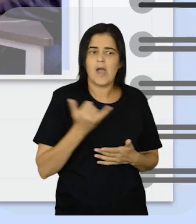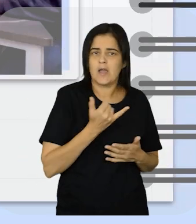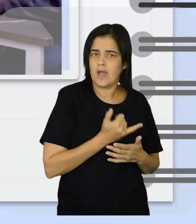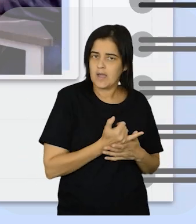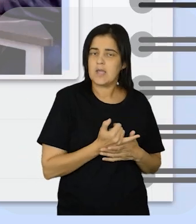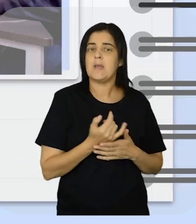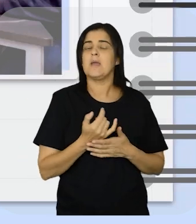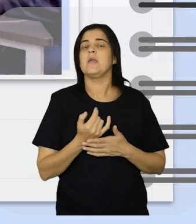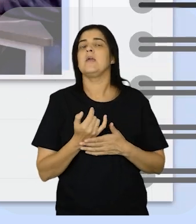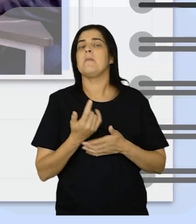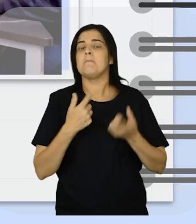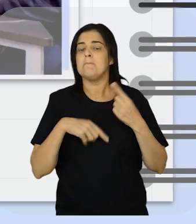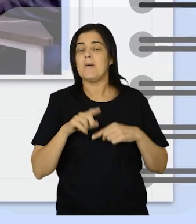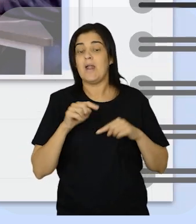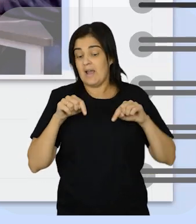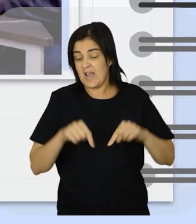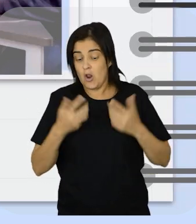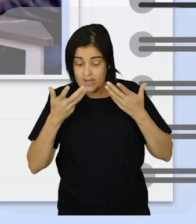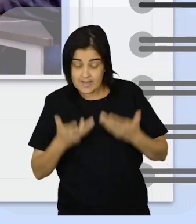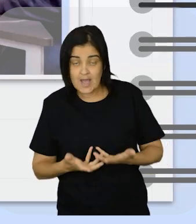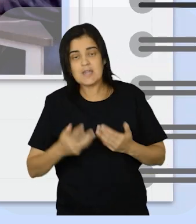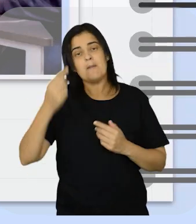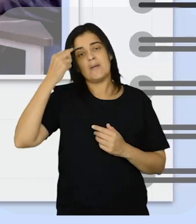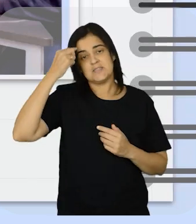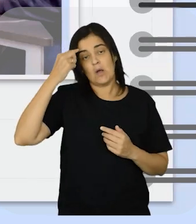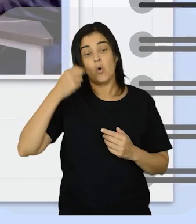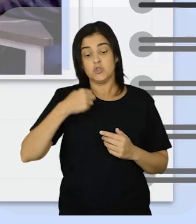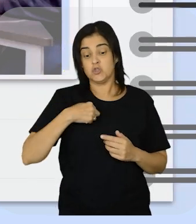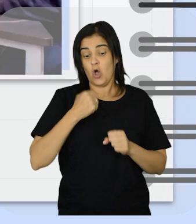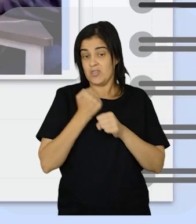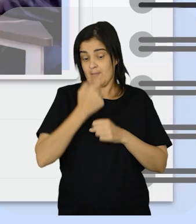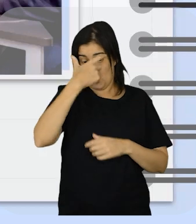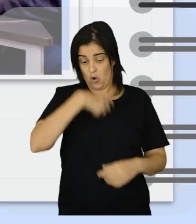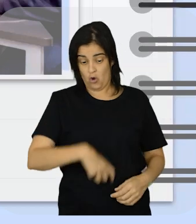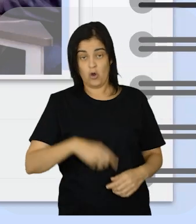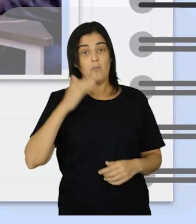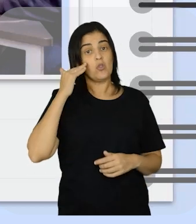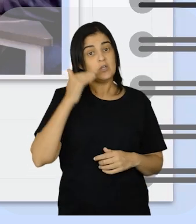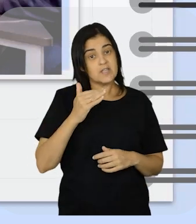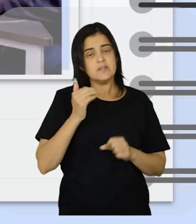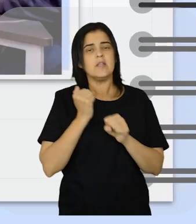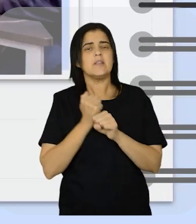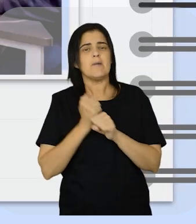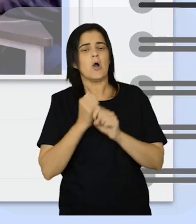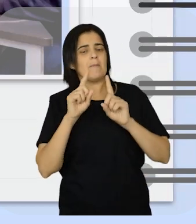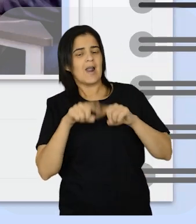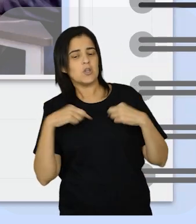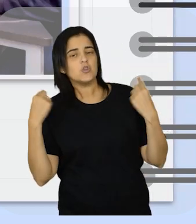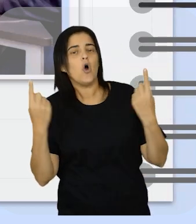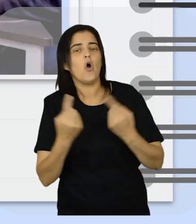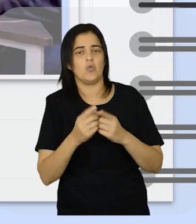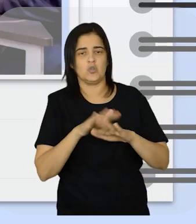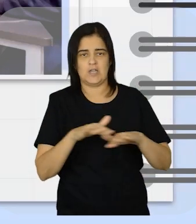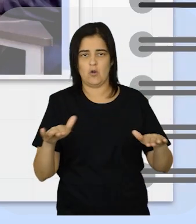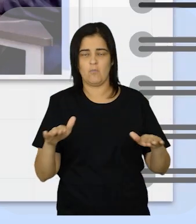de que acá lo que voy a tratar es de pensar que cuando yo trabajo como docente, estoy trabajando para todos mis alumnos y